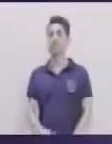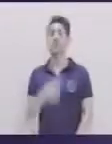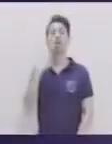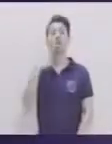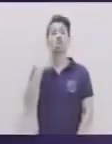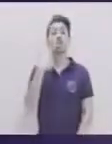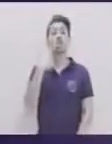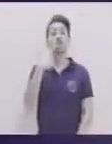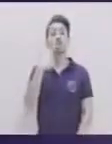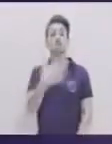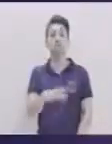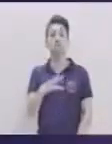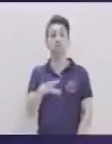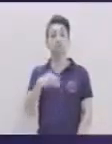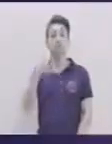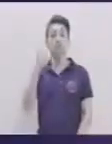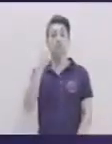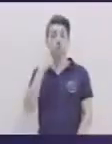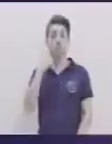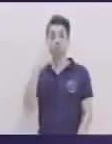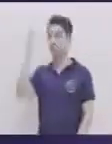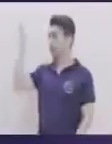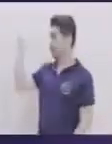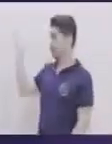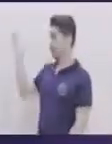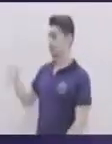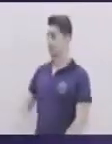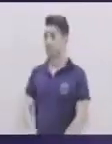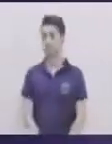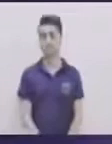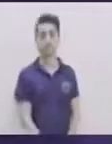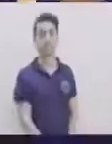Naki. Chile.